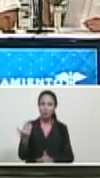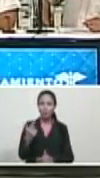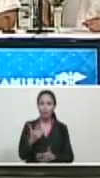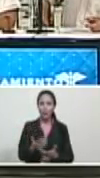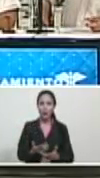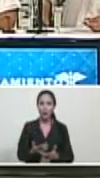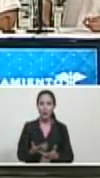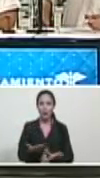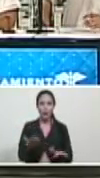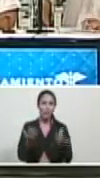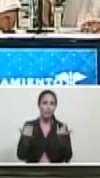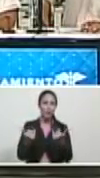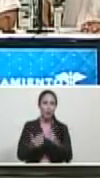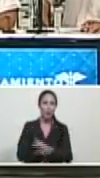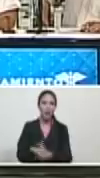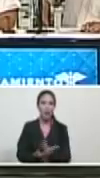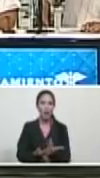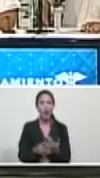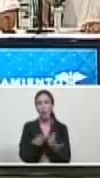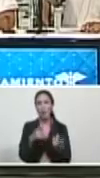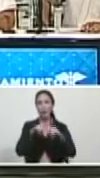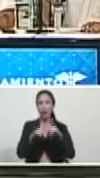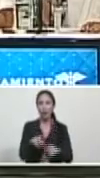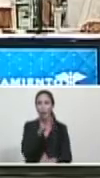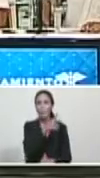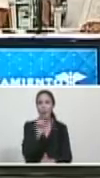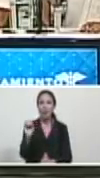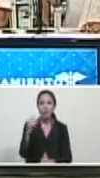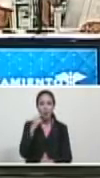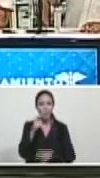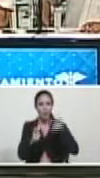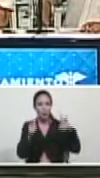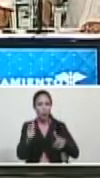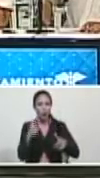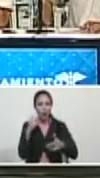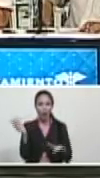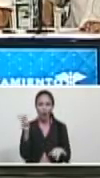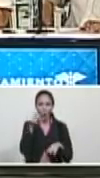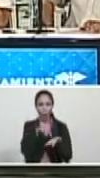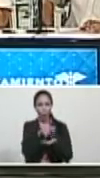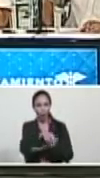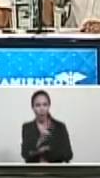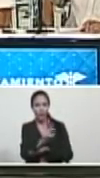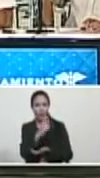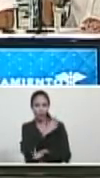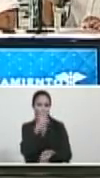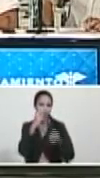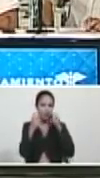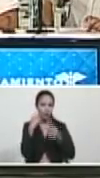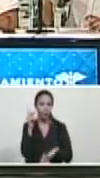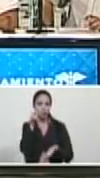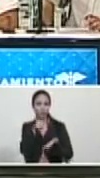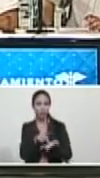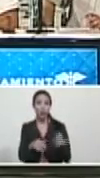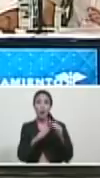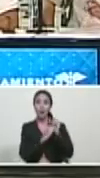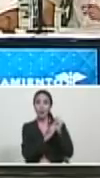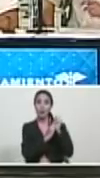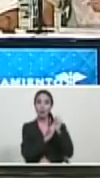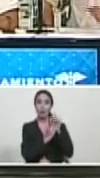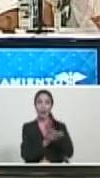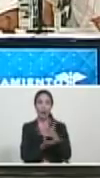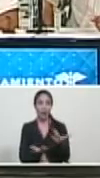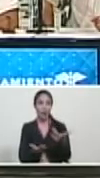Tuvimos la visita de unos 20 líderes sociales, líderes sindicales, líderes de